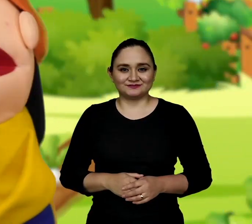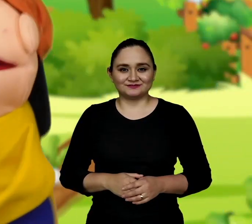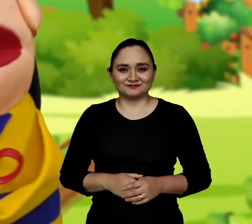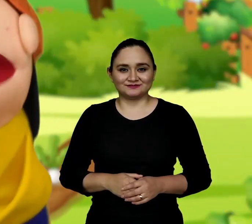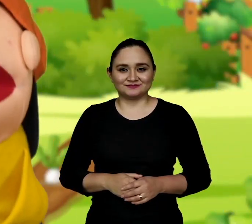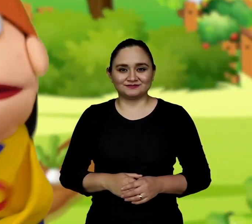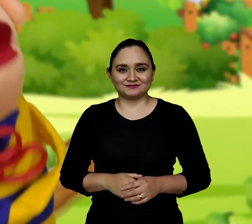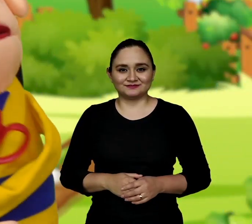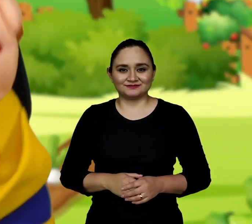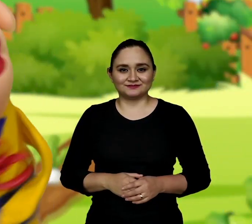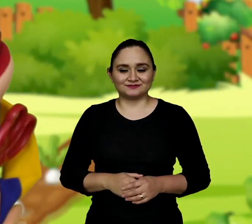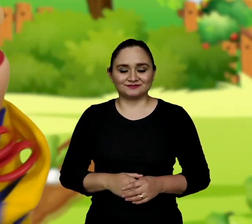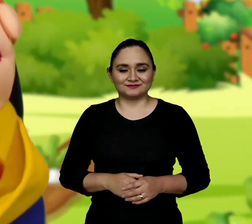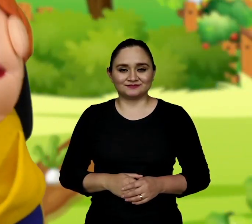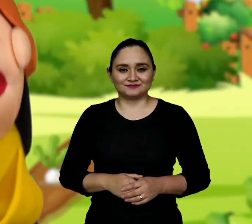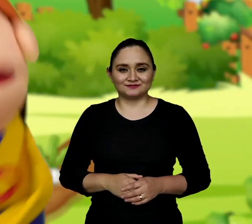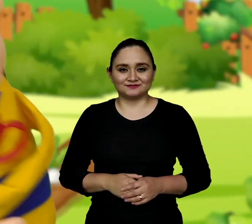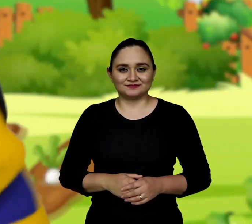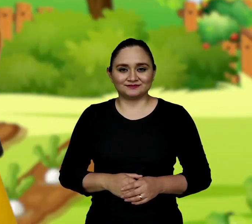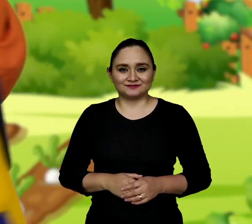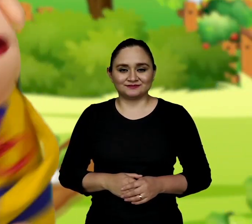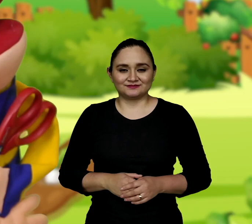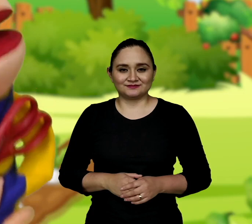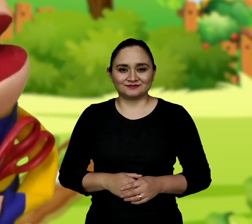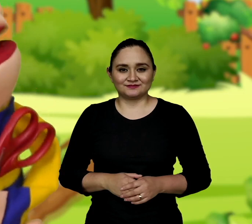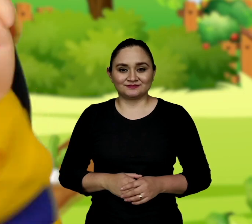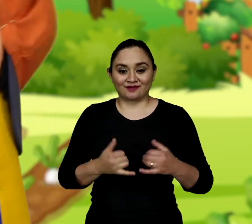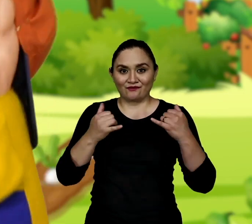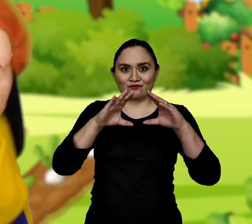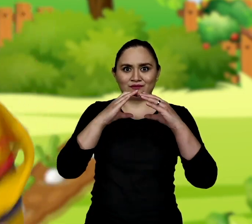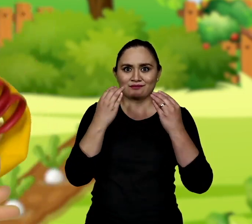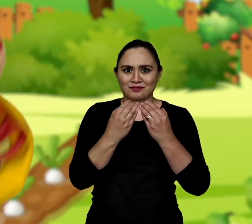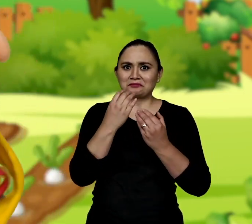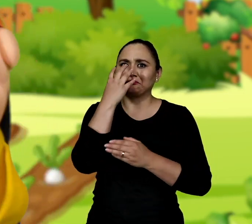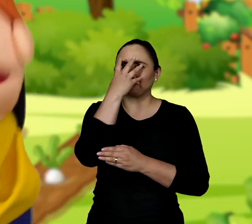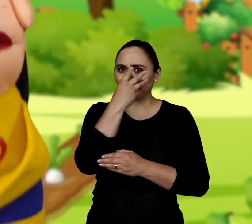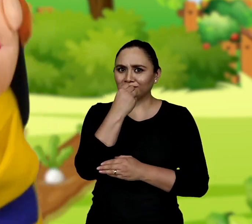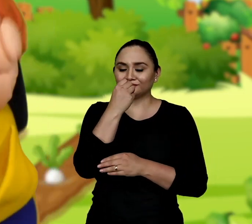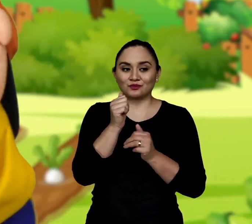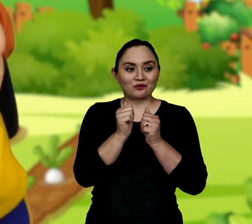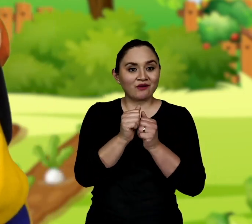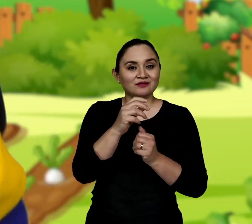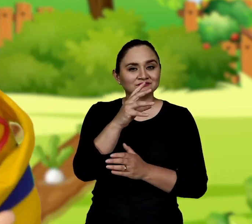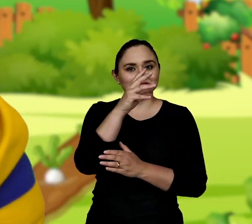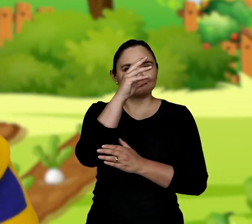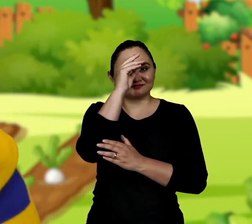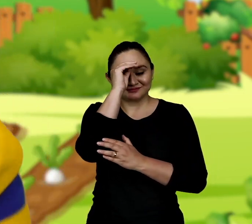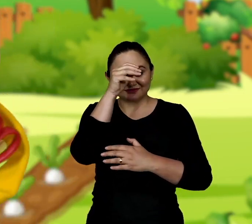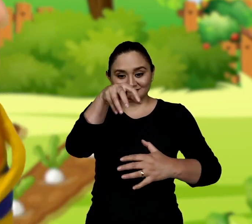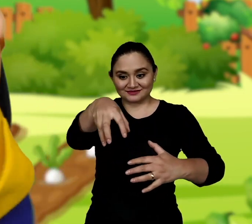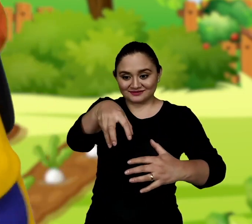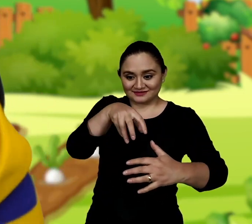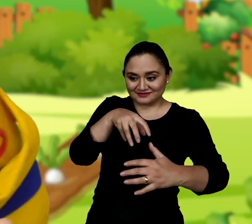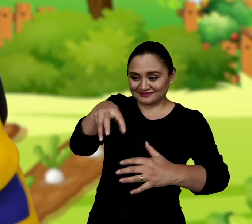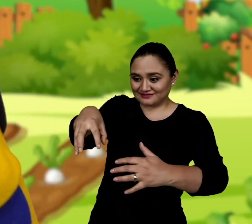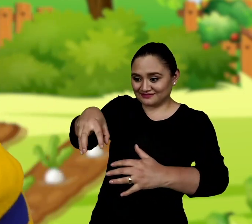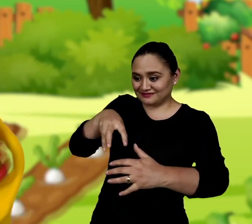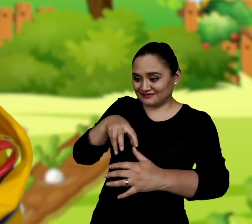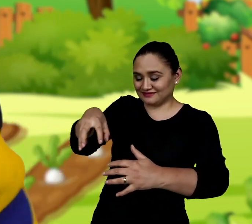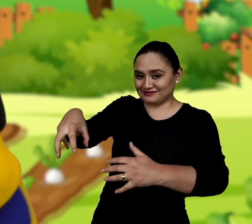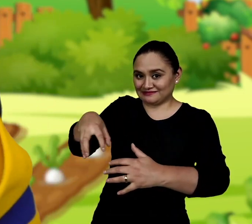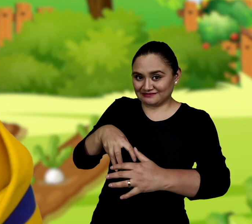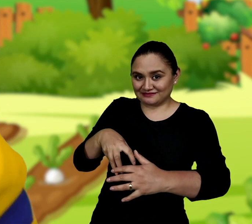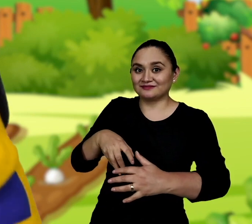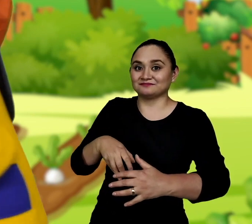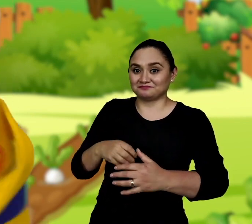La clase de hoy. Juntos aprendimos a cosechar alimentos sin lastimar a las plantas. O sea, no hay que